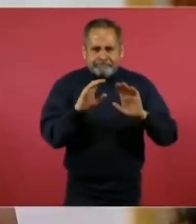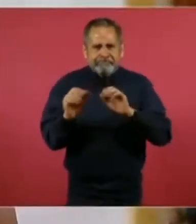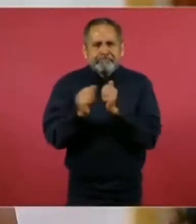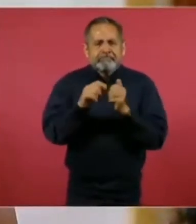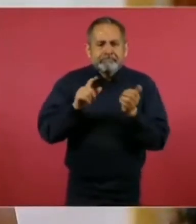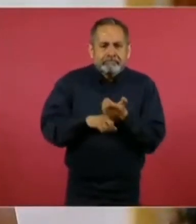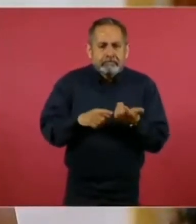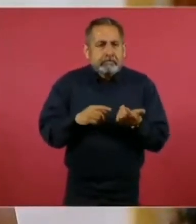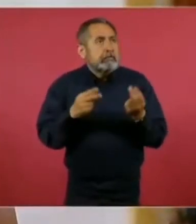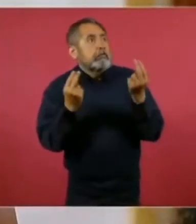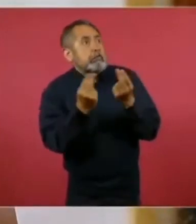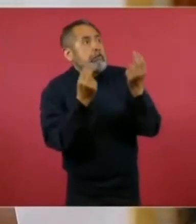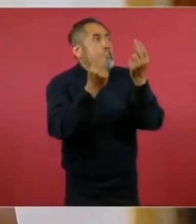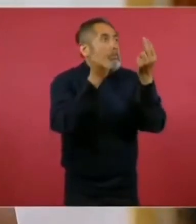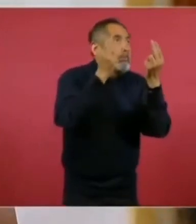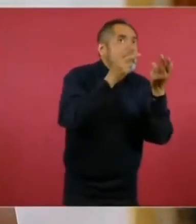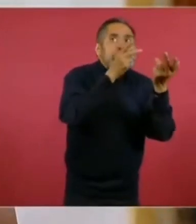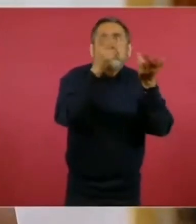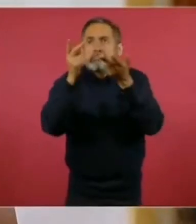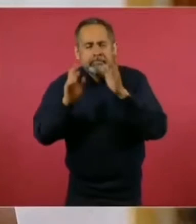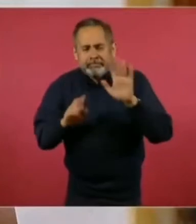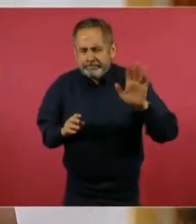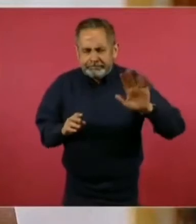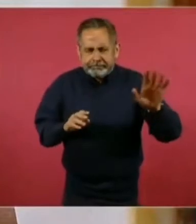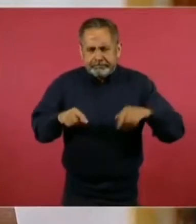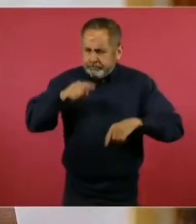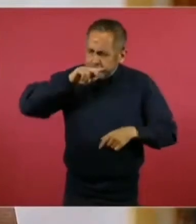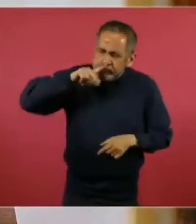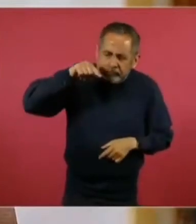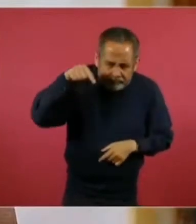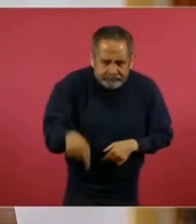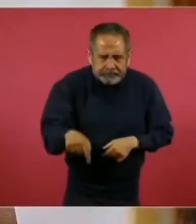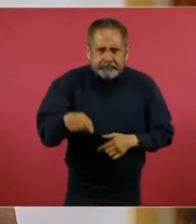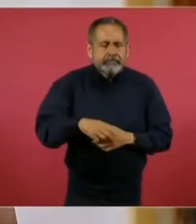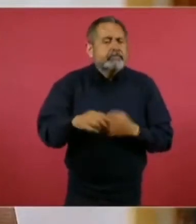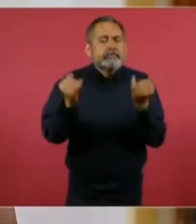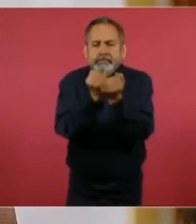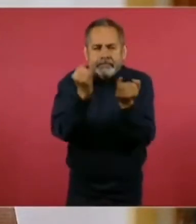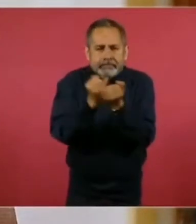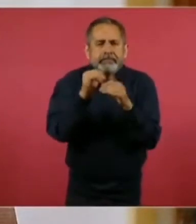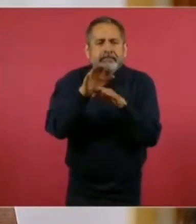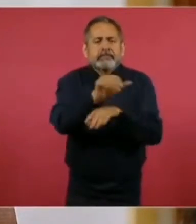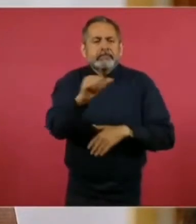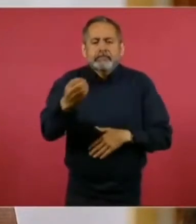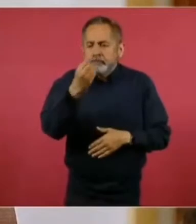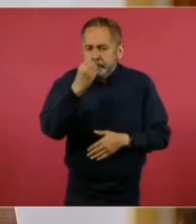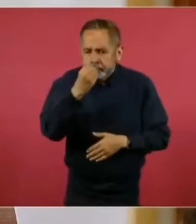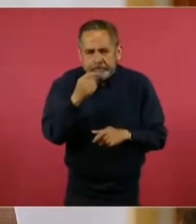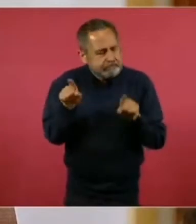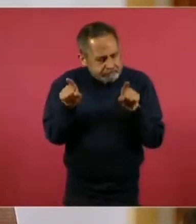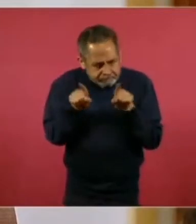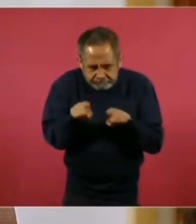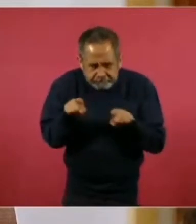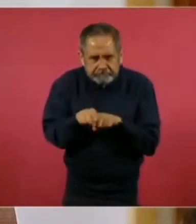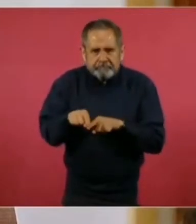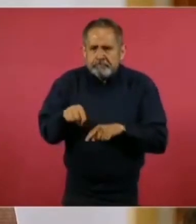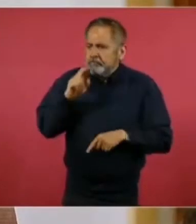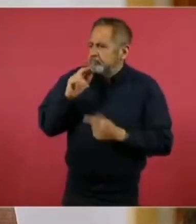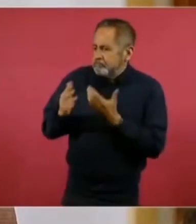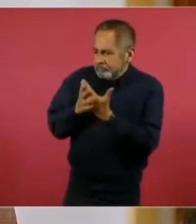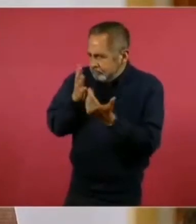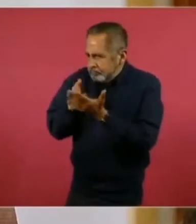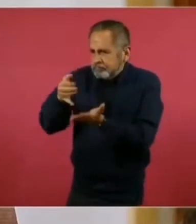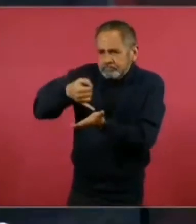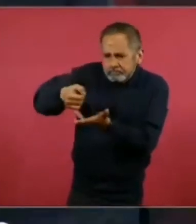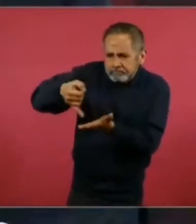la dependencia. Lo mismo en el caso de los alimentos. Lo mismo en el caso de los alimentos. Hemos